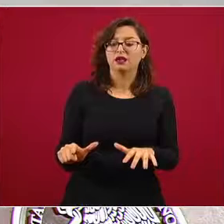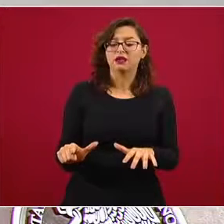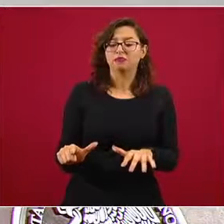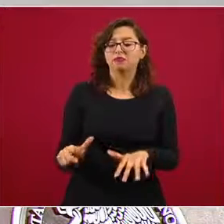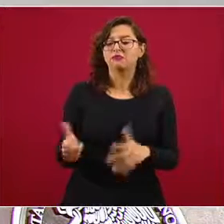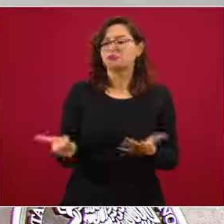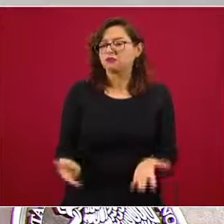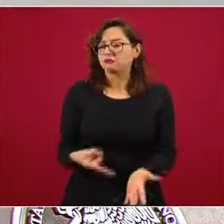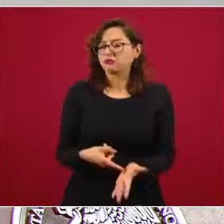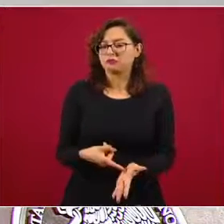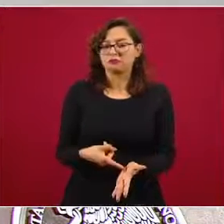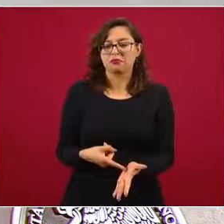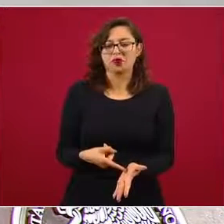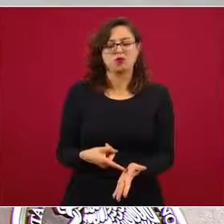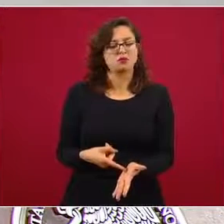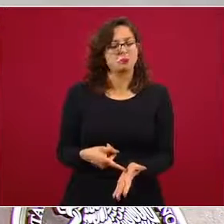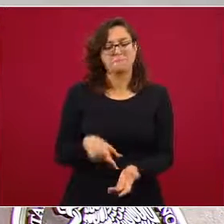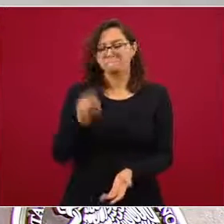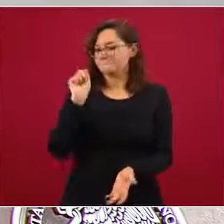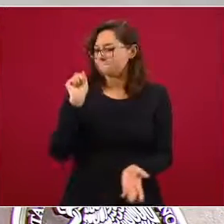se mantiene lo mismo,